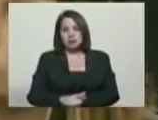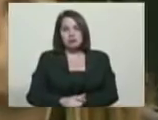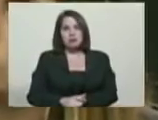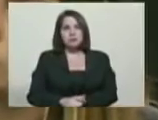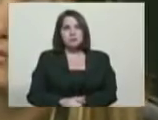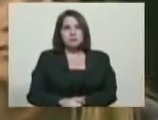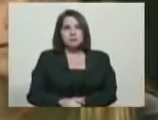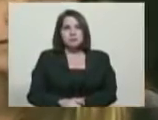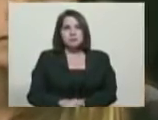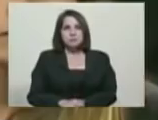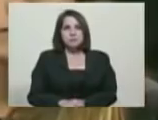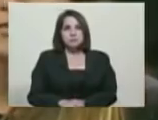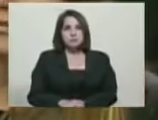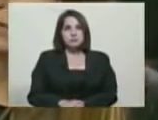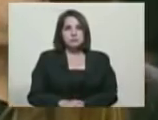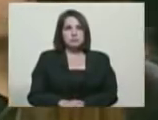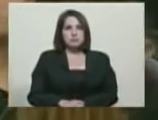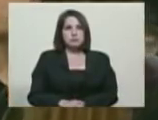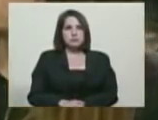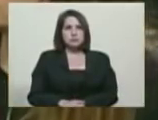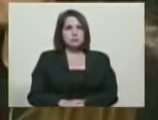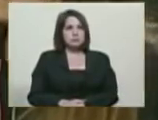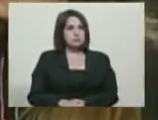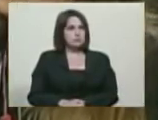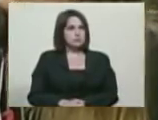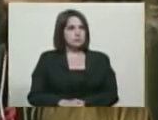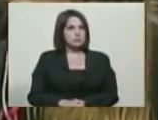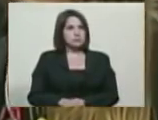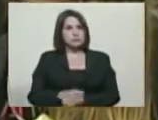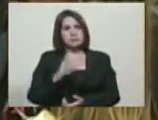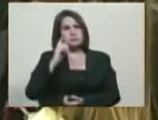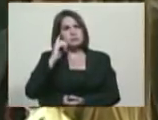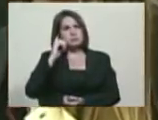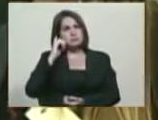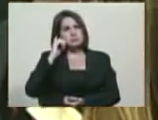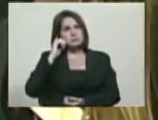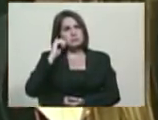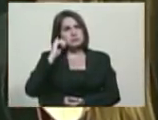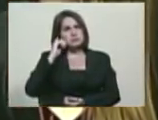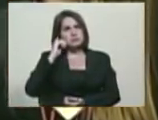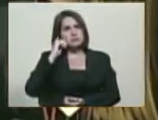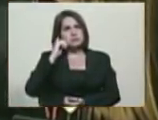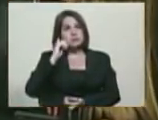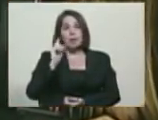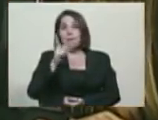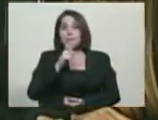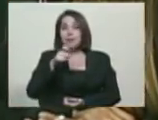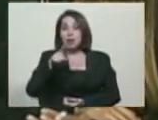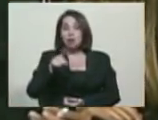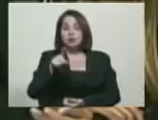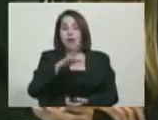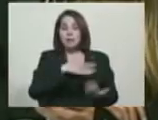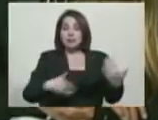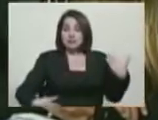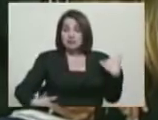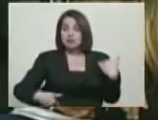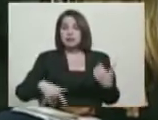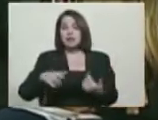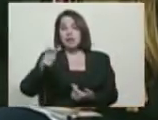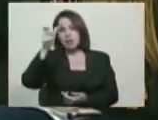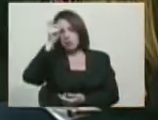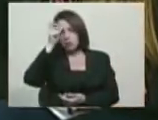La segunda pregunta va dirigida al excelentísimo señor Recep Tayyip Erdogan, y la fórmula es Ezra Sayin por